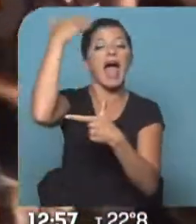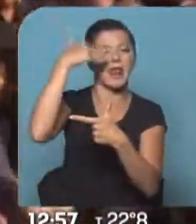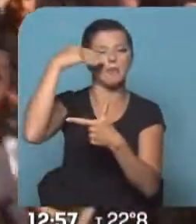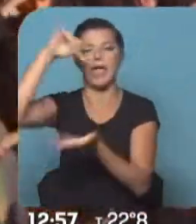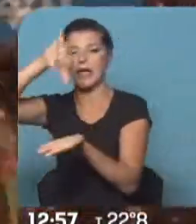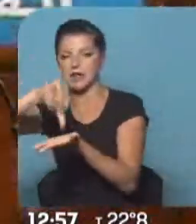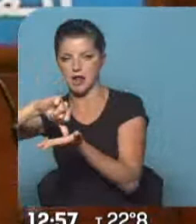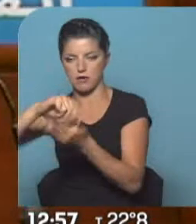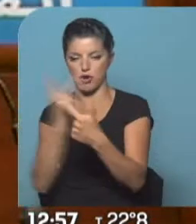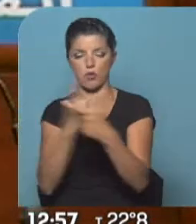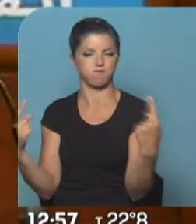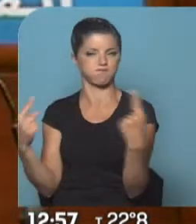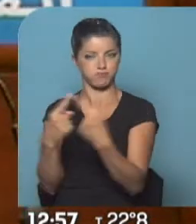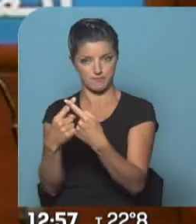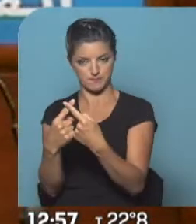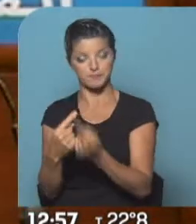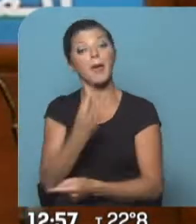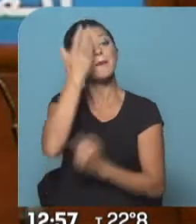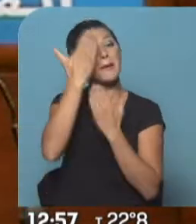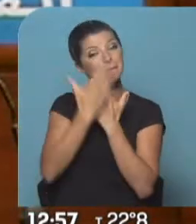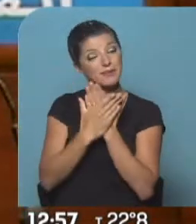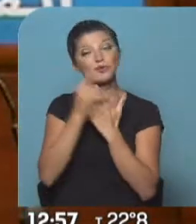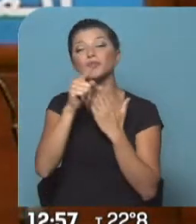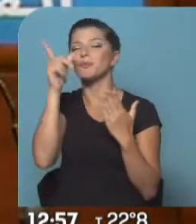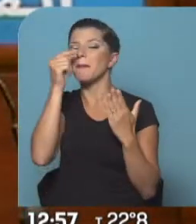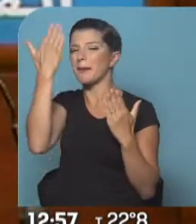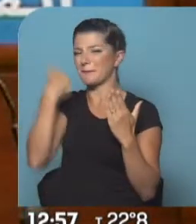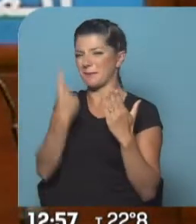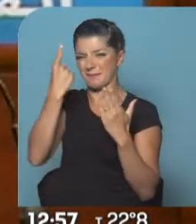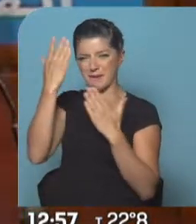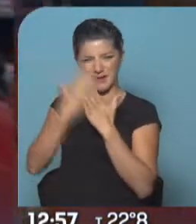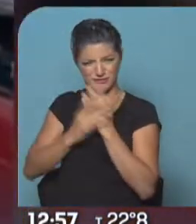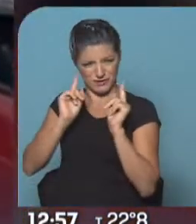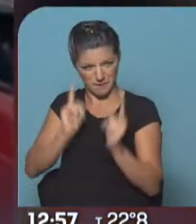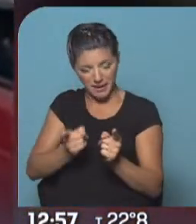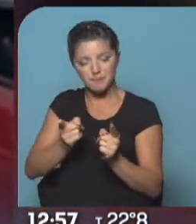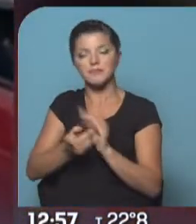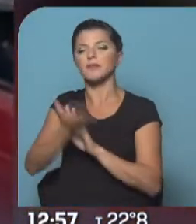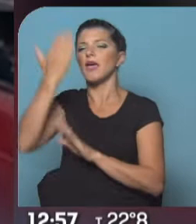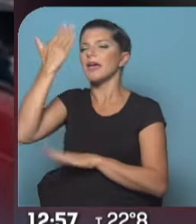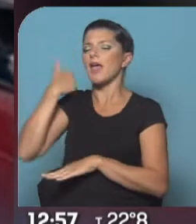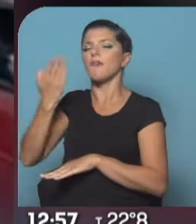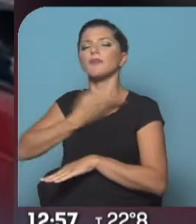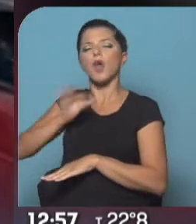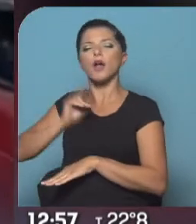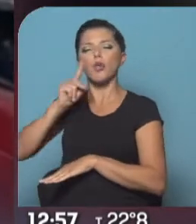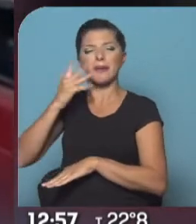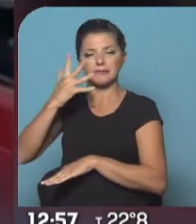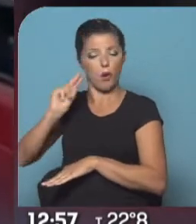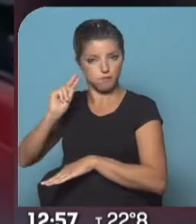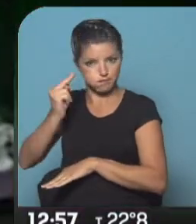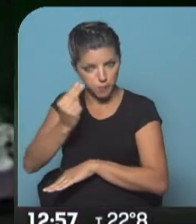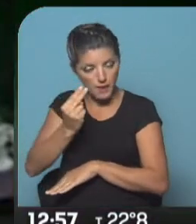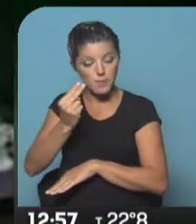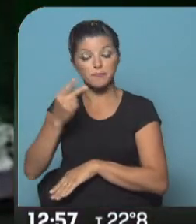Irán. Hariri es hijo del también ex primer ministro Rafik Hariri, asesinado en febrero de 2005 cuando